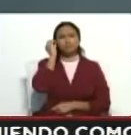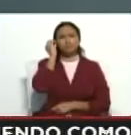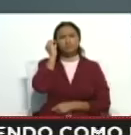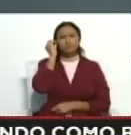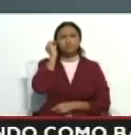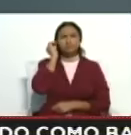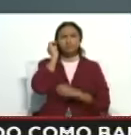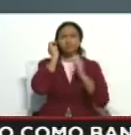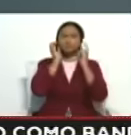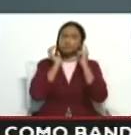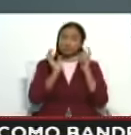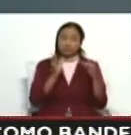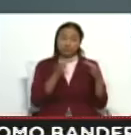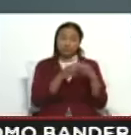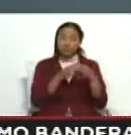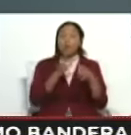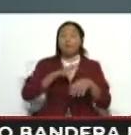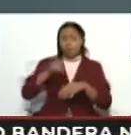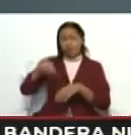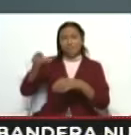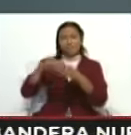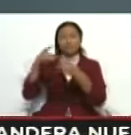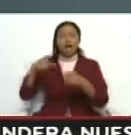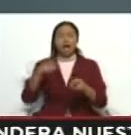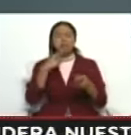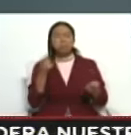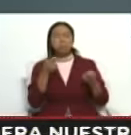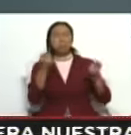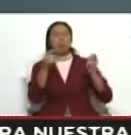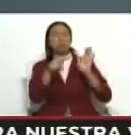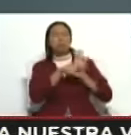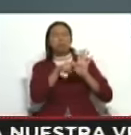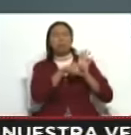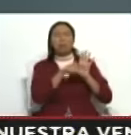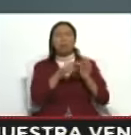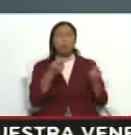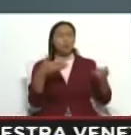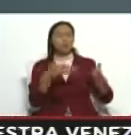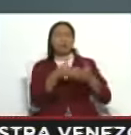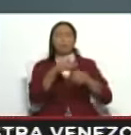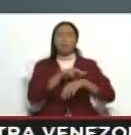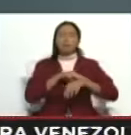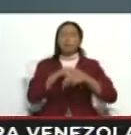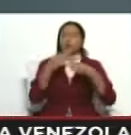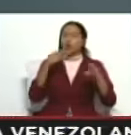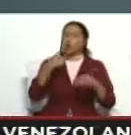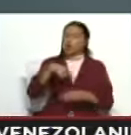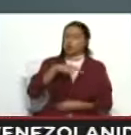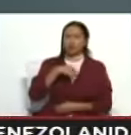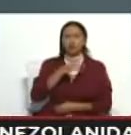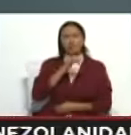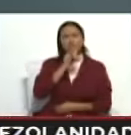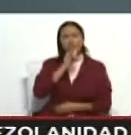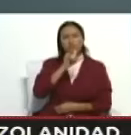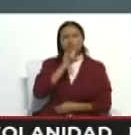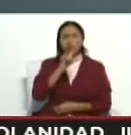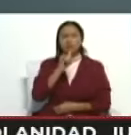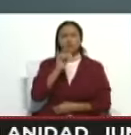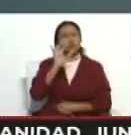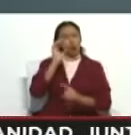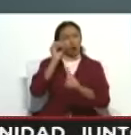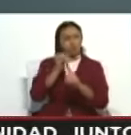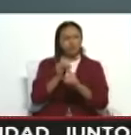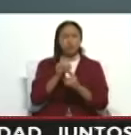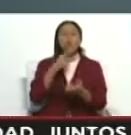porque siguen malinformando, y nosotros seguimos informando de manera objetiva, independiente